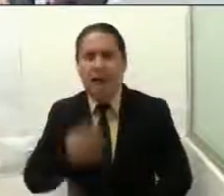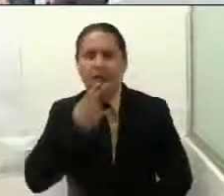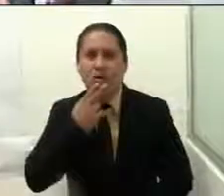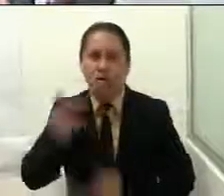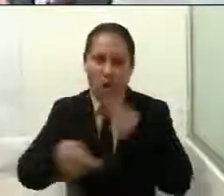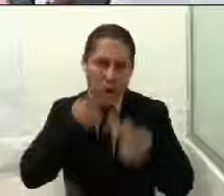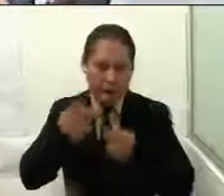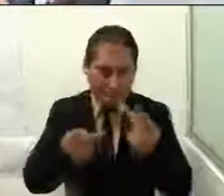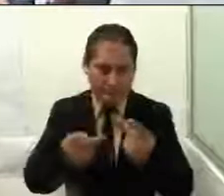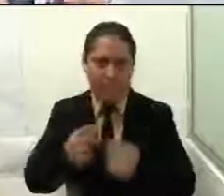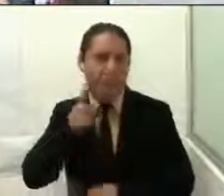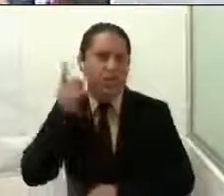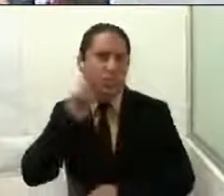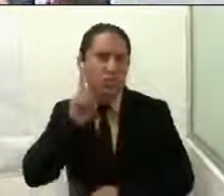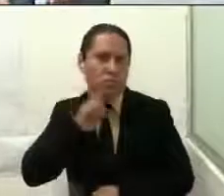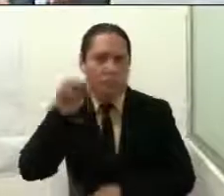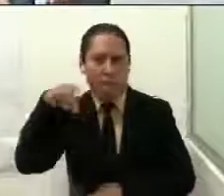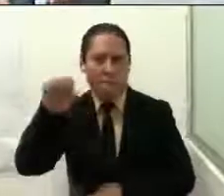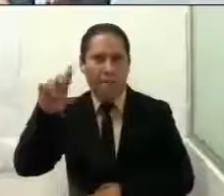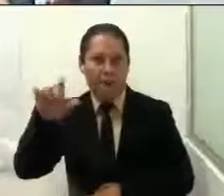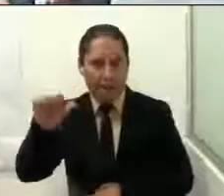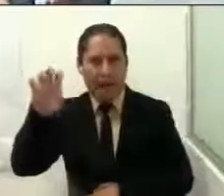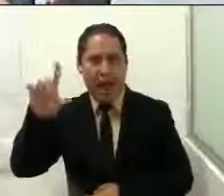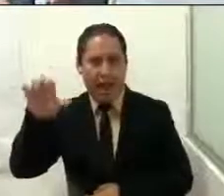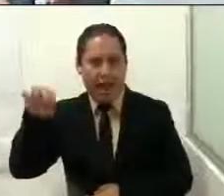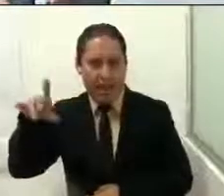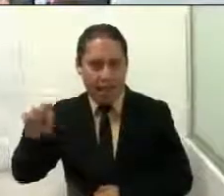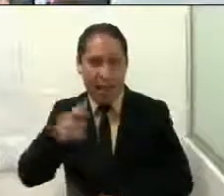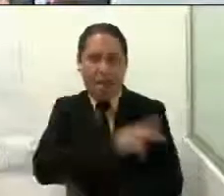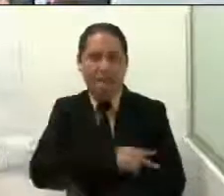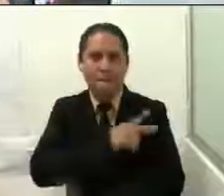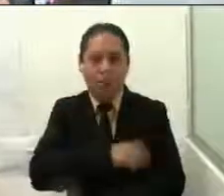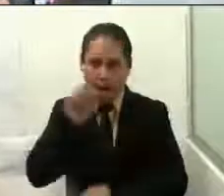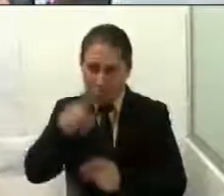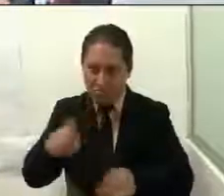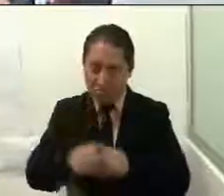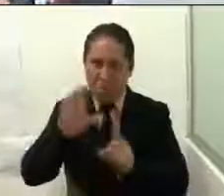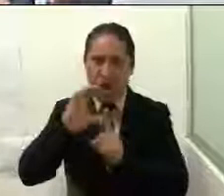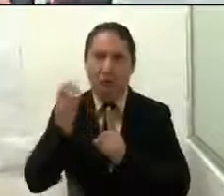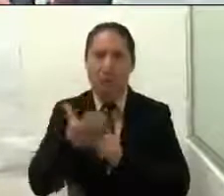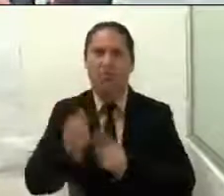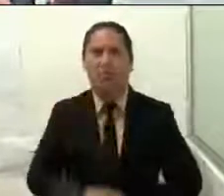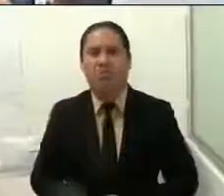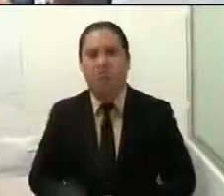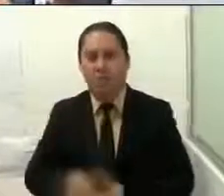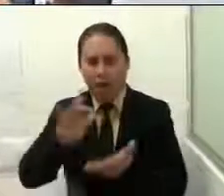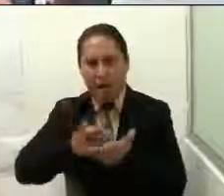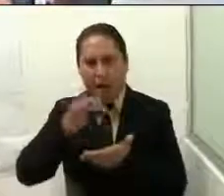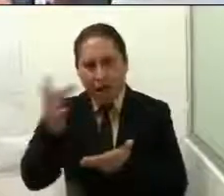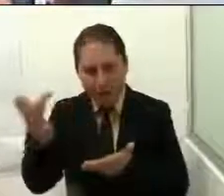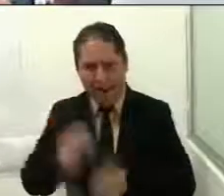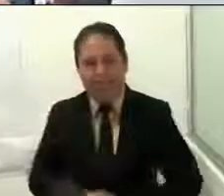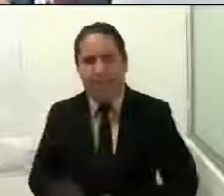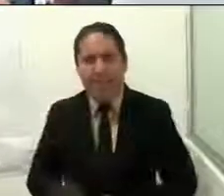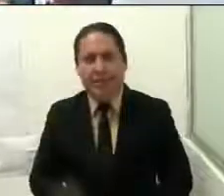palabra de la diputada maría elena vía toro culebro vocal de esta comisión gracias diputado presidente